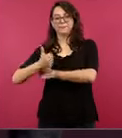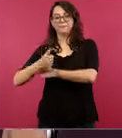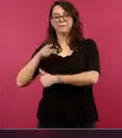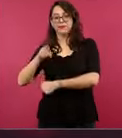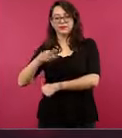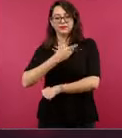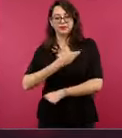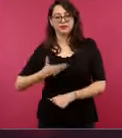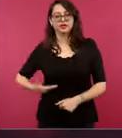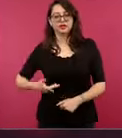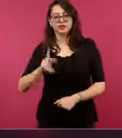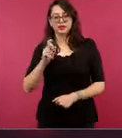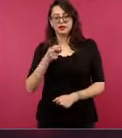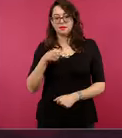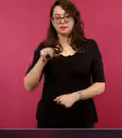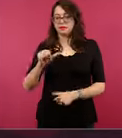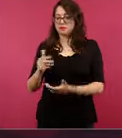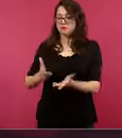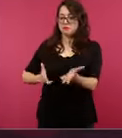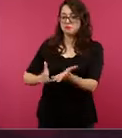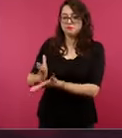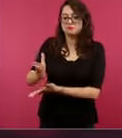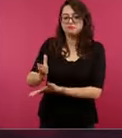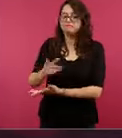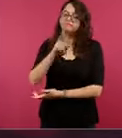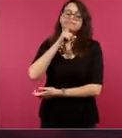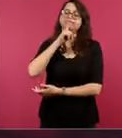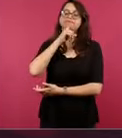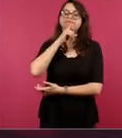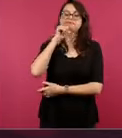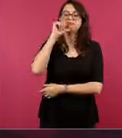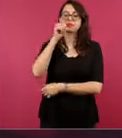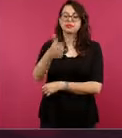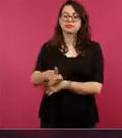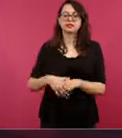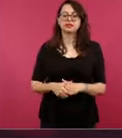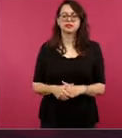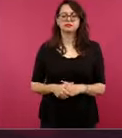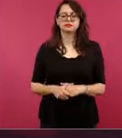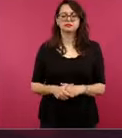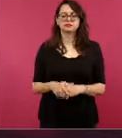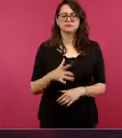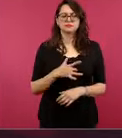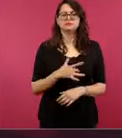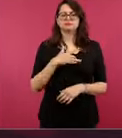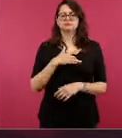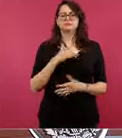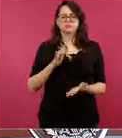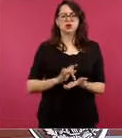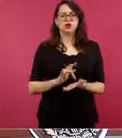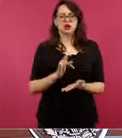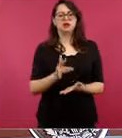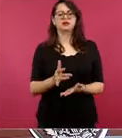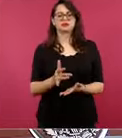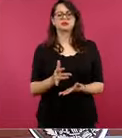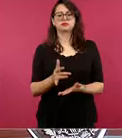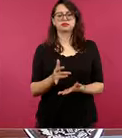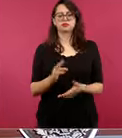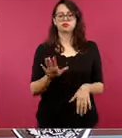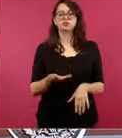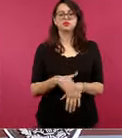y lo he dicho públicamente, bueno, desde que tomé posición, que lo agradezco, porque